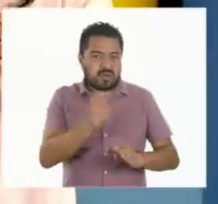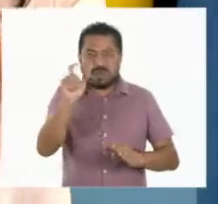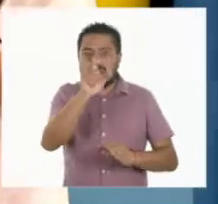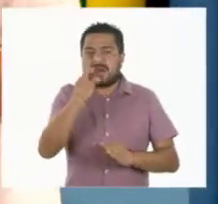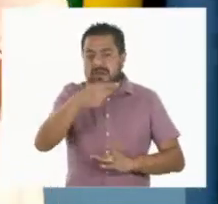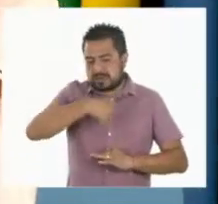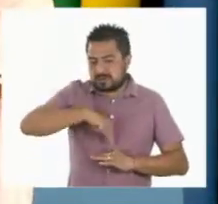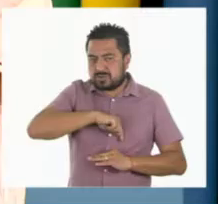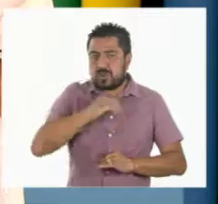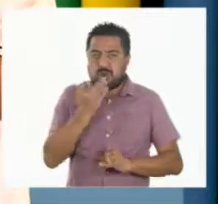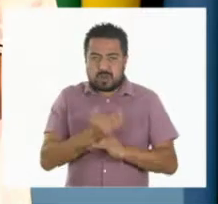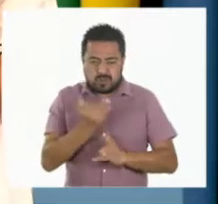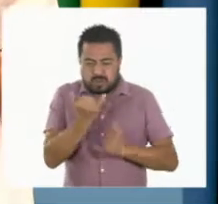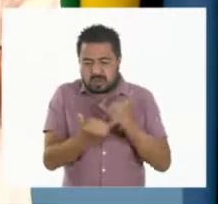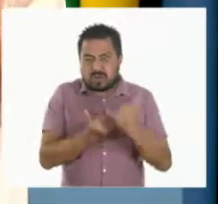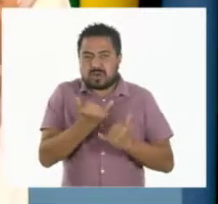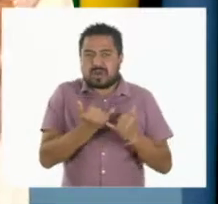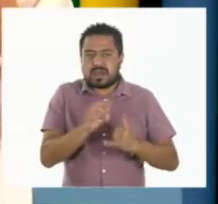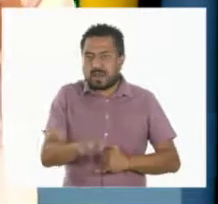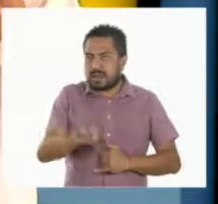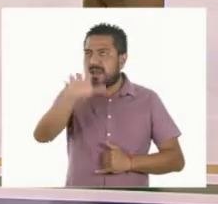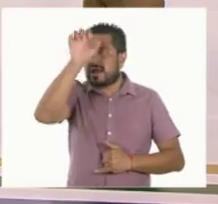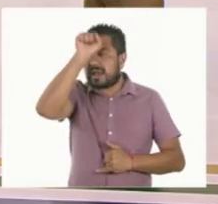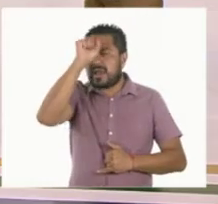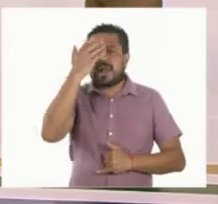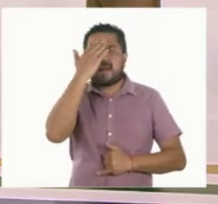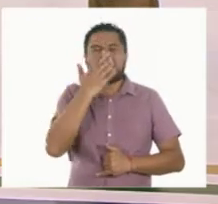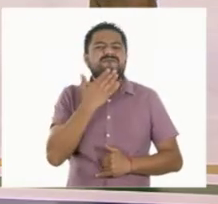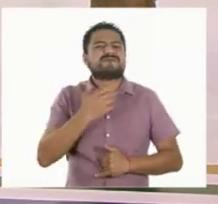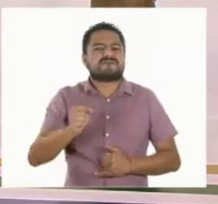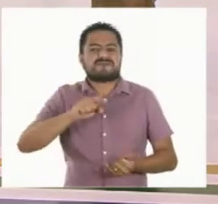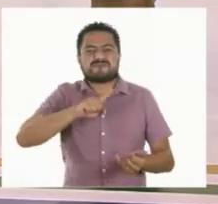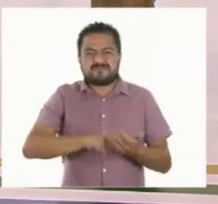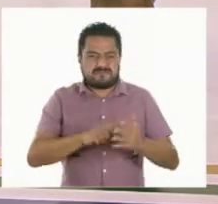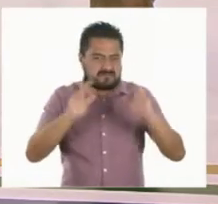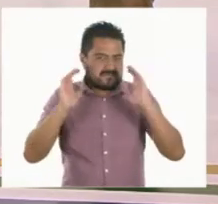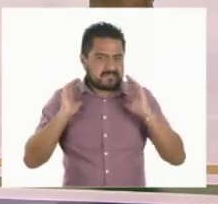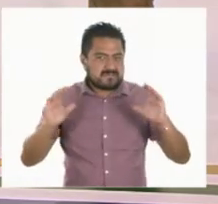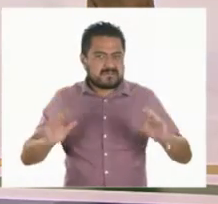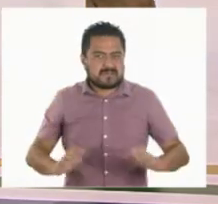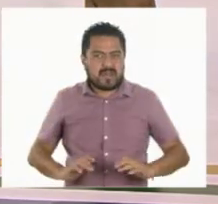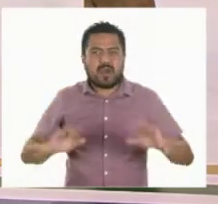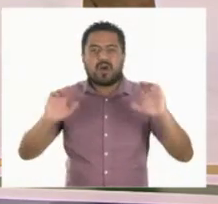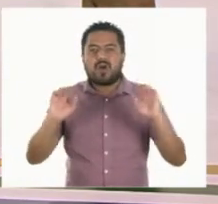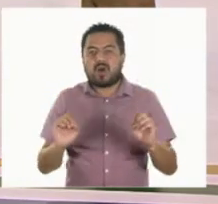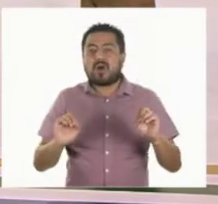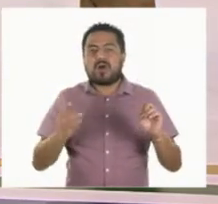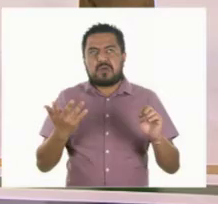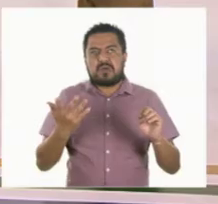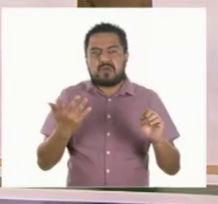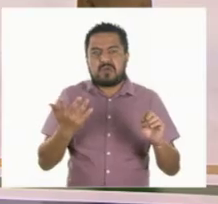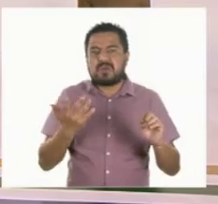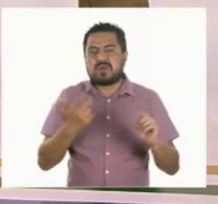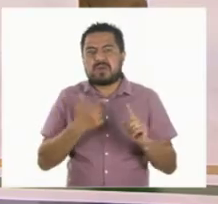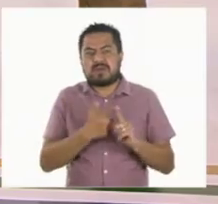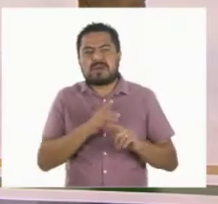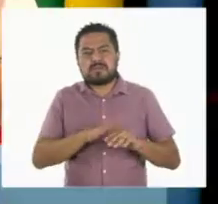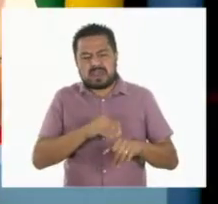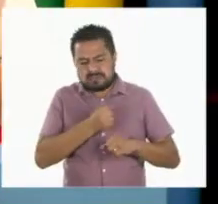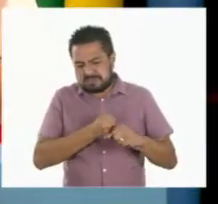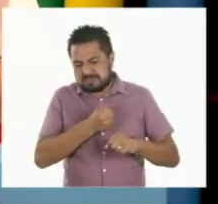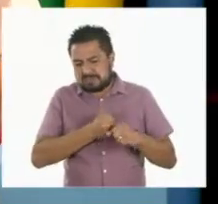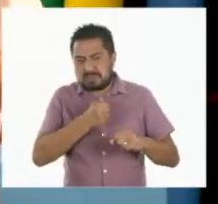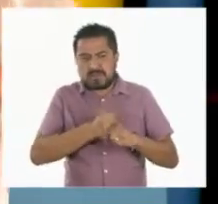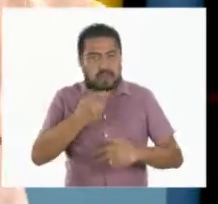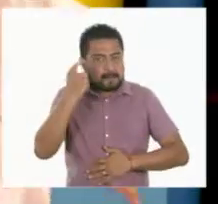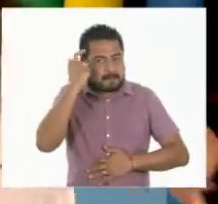nosotros estamos jugando, estamos adquiriendo habilidades psicomotoras o vamos ejercitando la